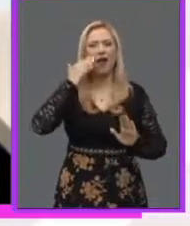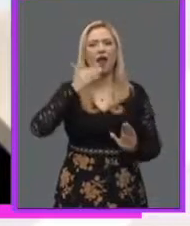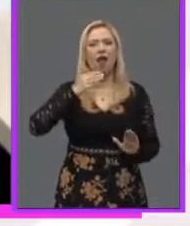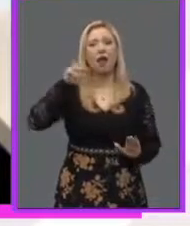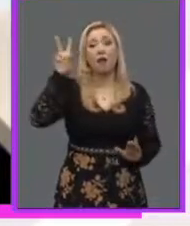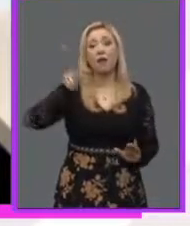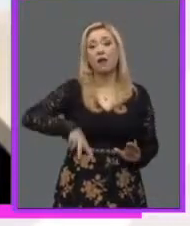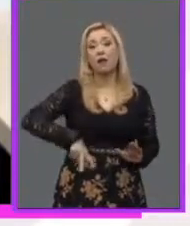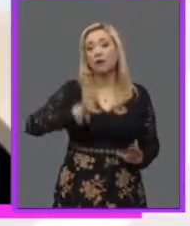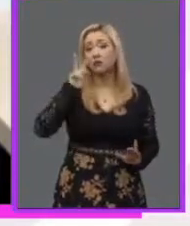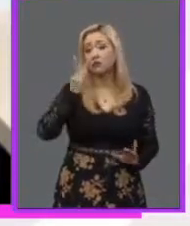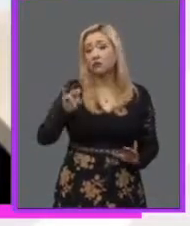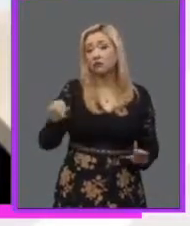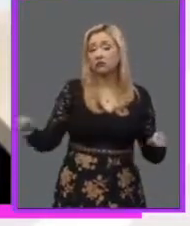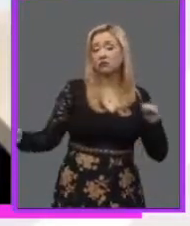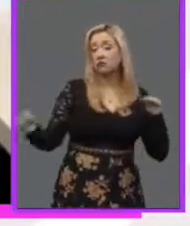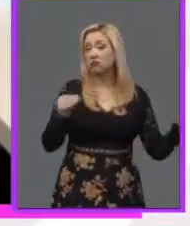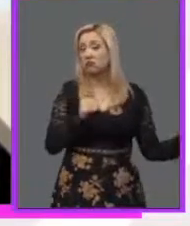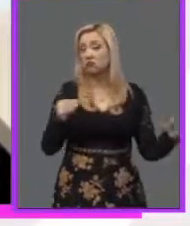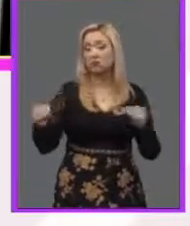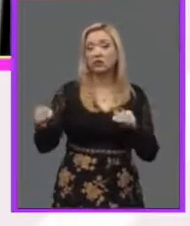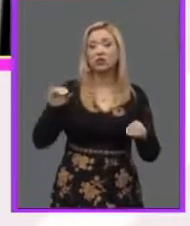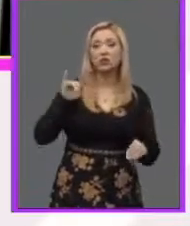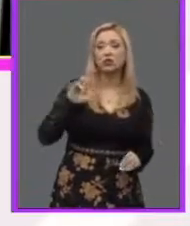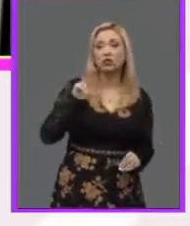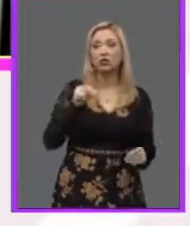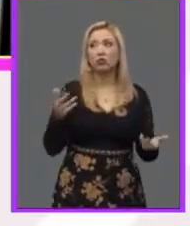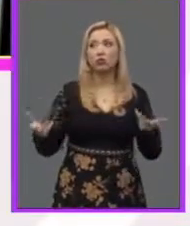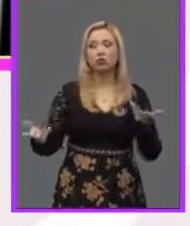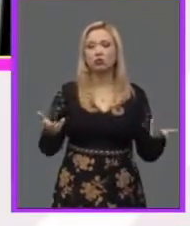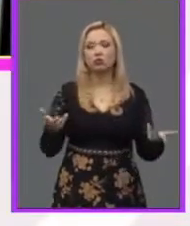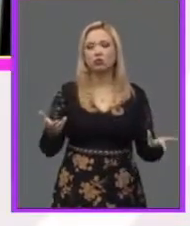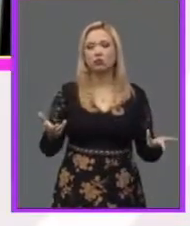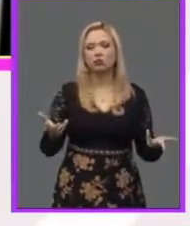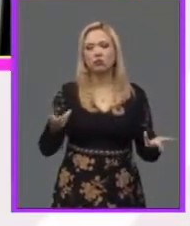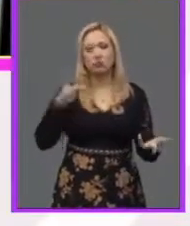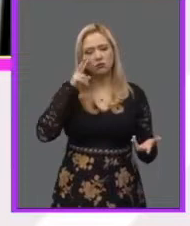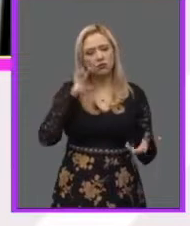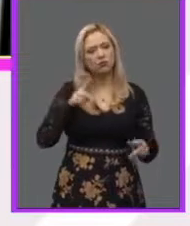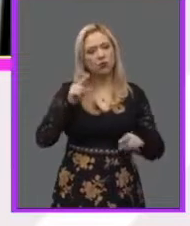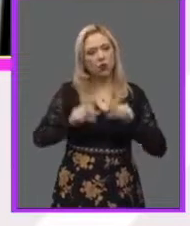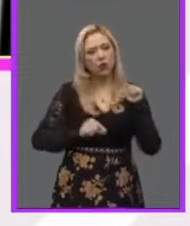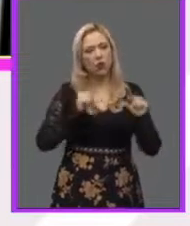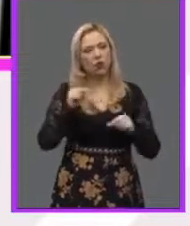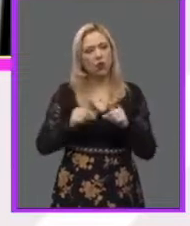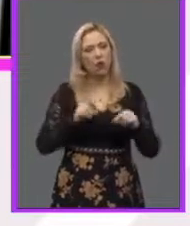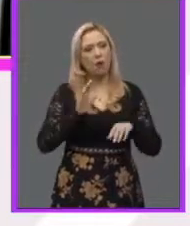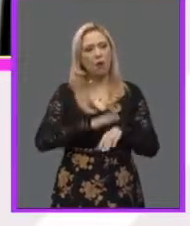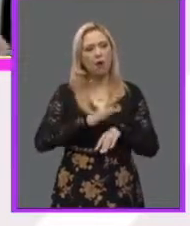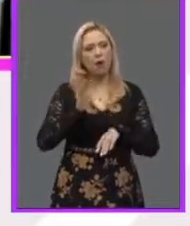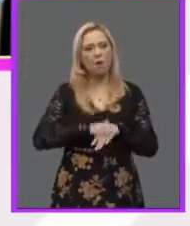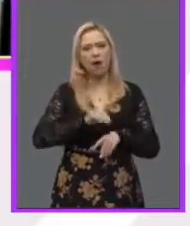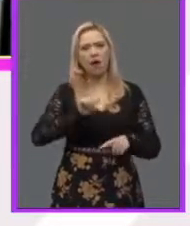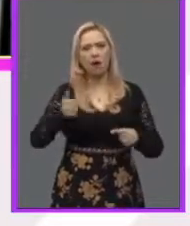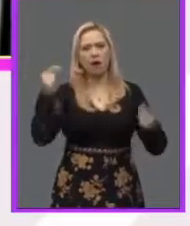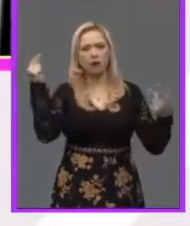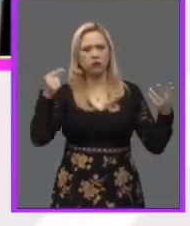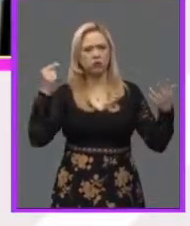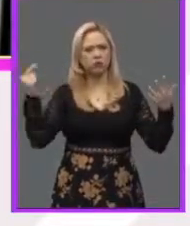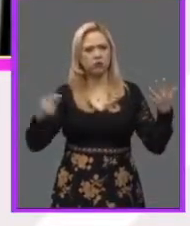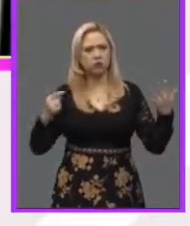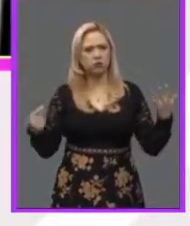como que hubo un debate fuerte sobre si había o no racismo en México, ¿no? Y cada vez vemos que es un tema que, así como